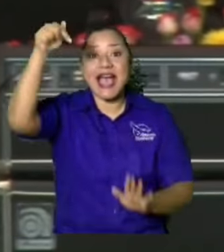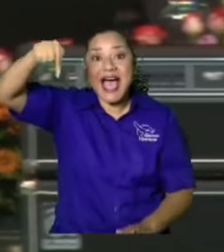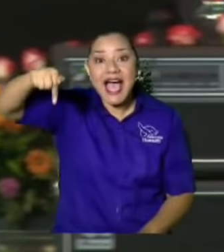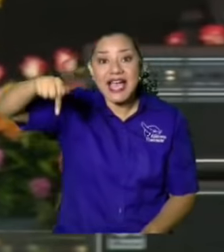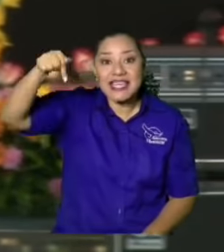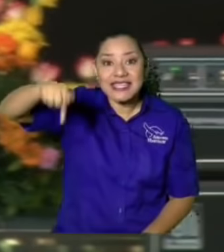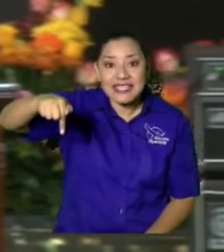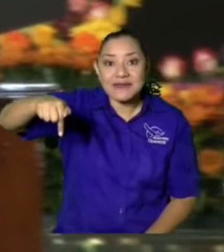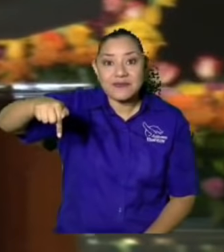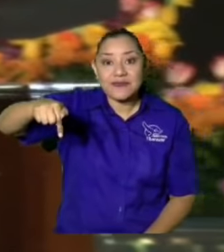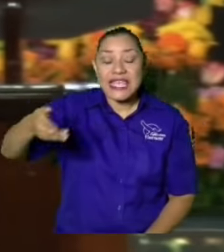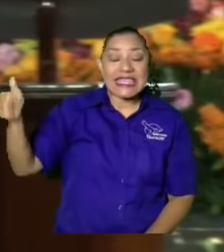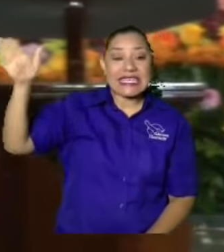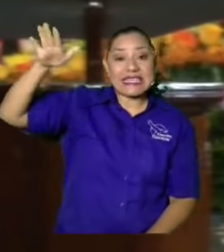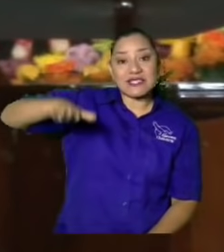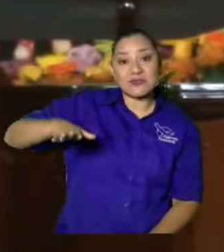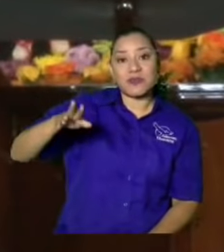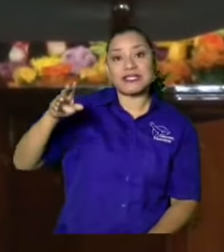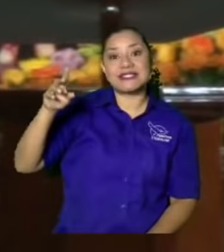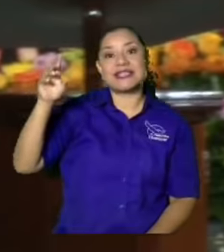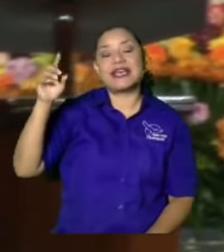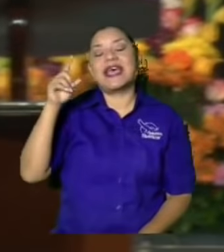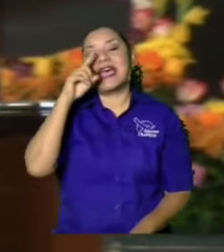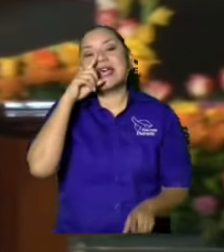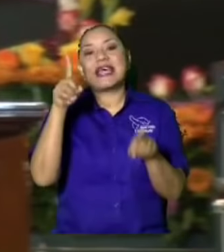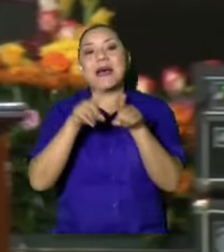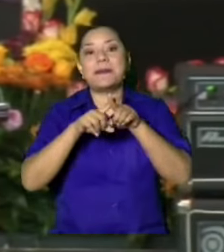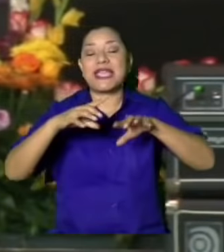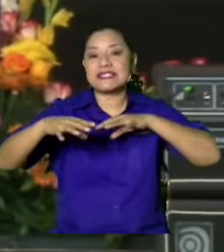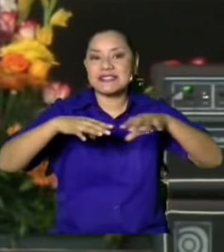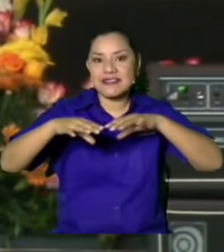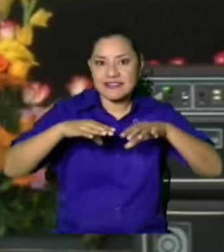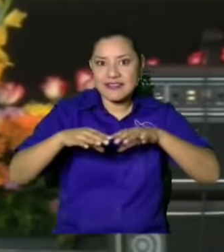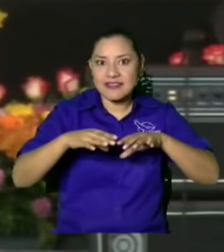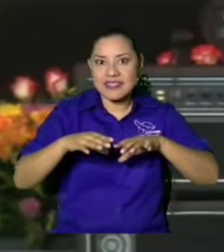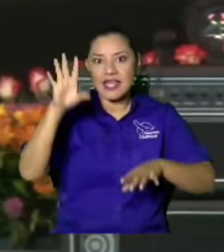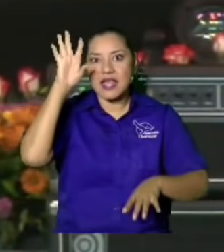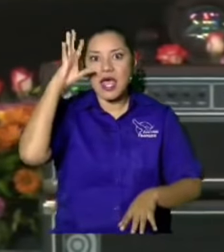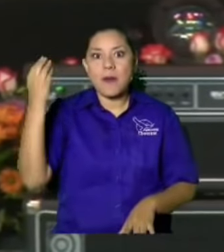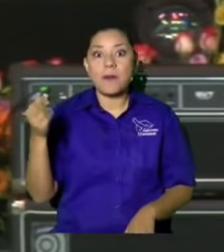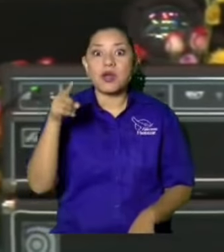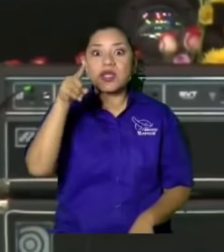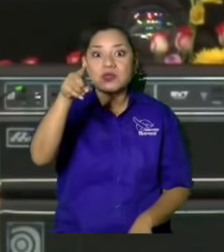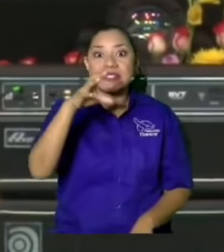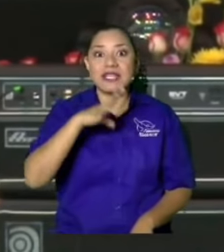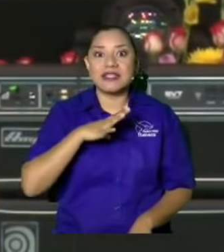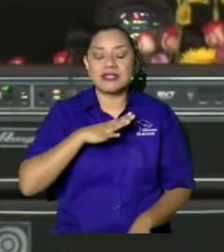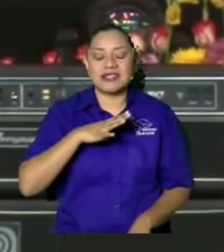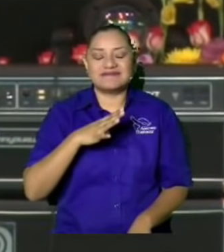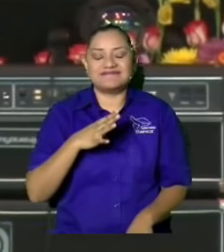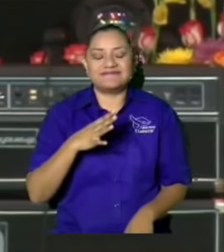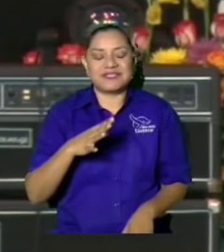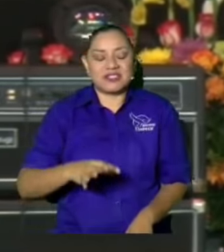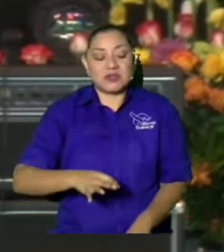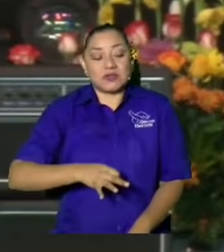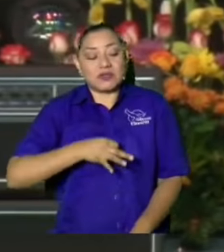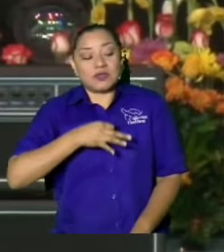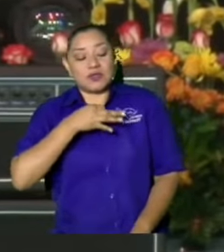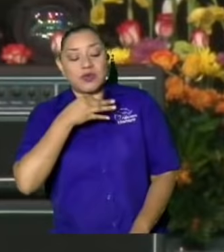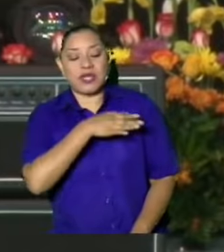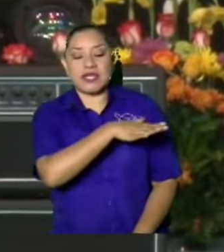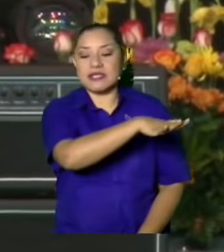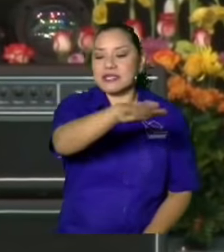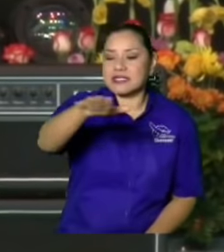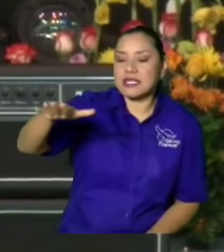hermano amado, y nos la van a dar en este recibo, en este retiro, porque usted, hermano, déjeme decirle, es el orgullo de él. Él dice: este es mi pueblo,